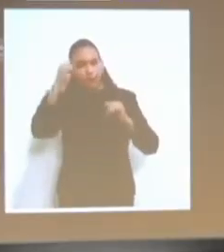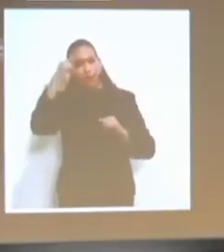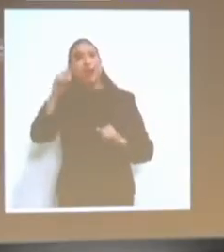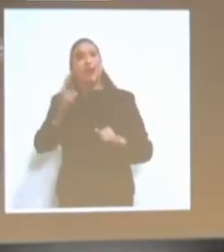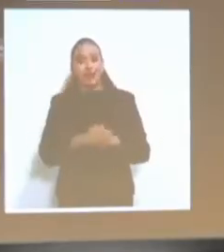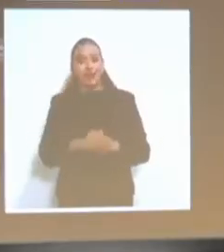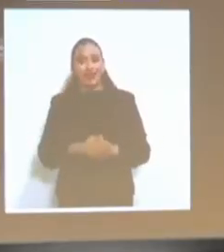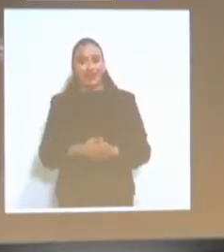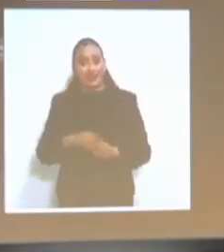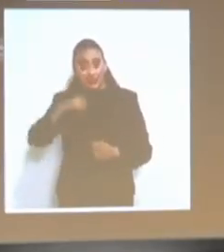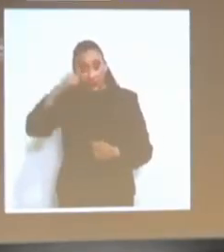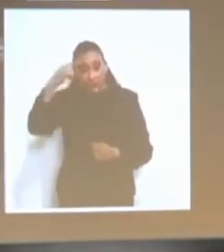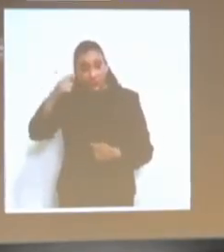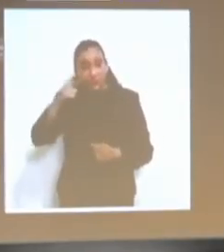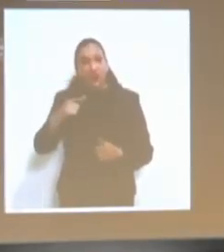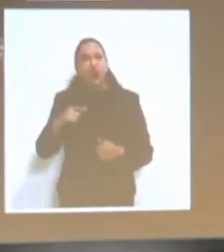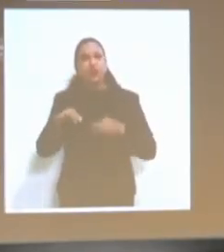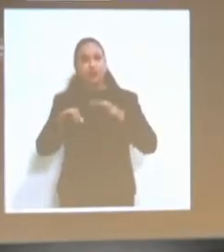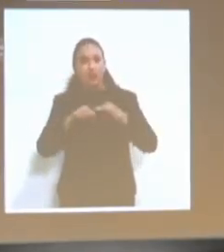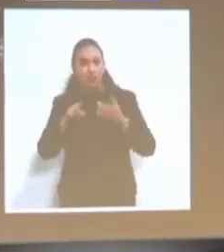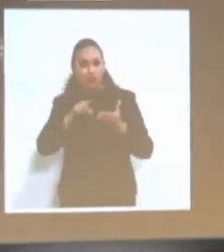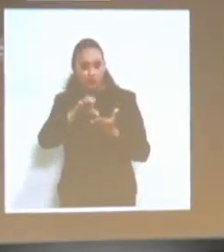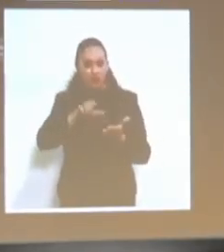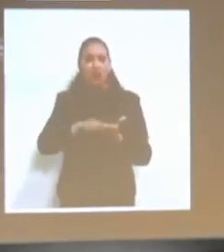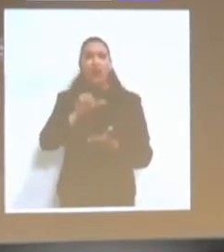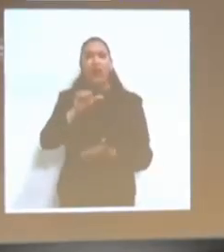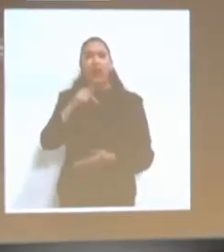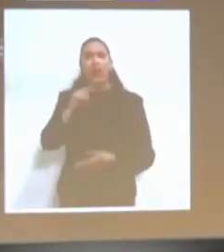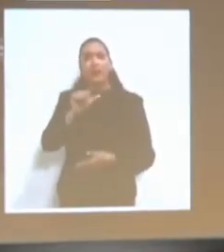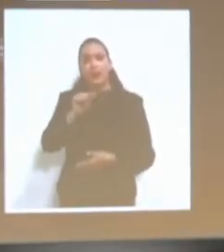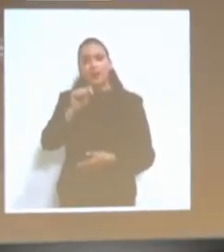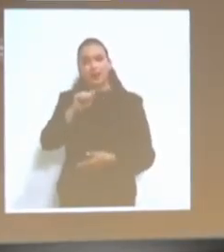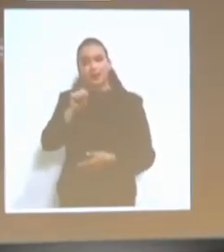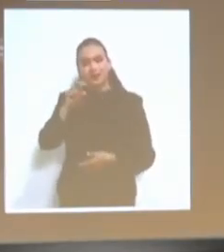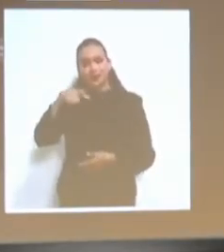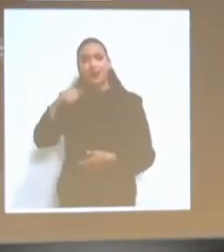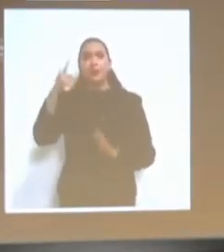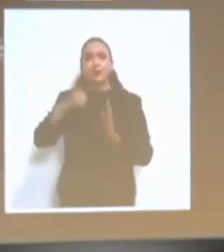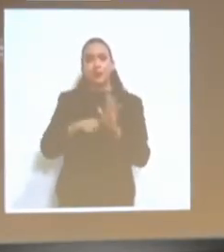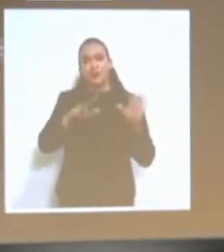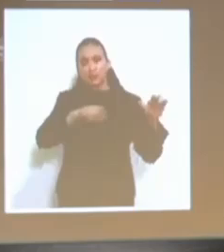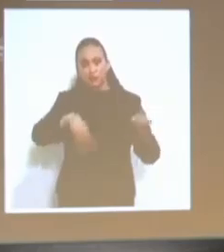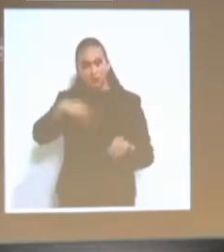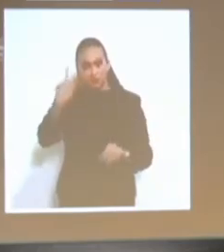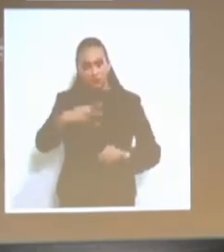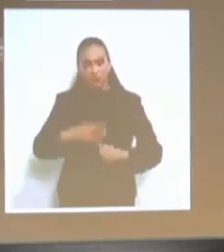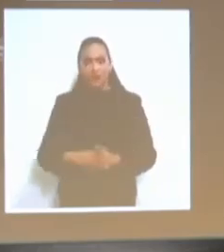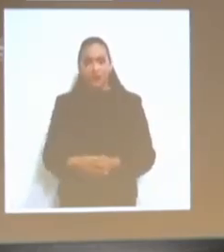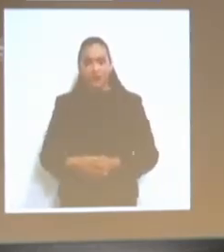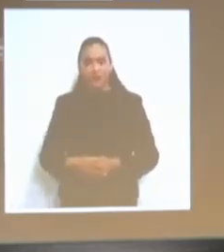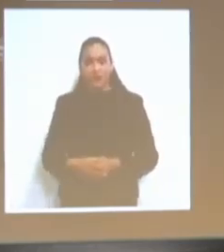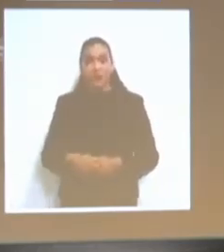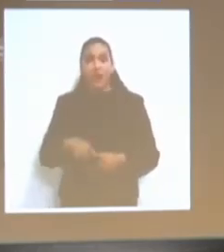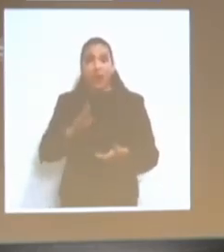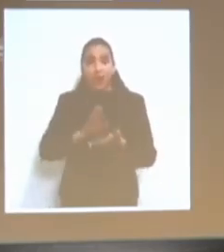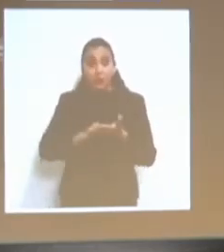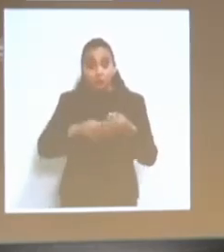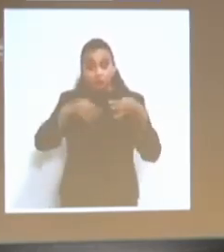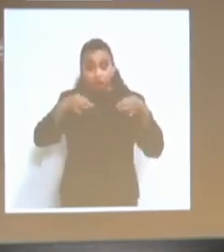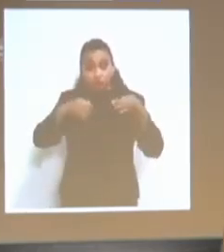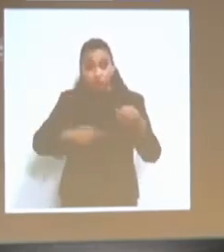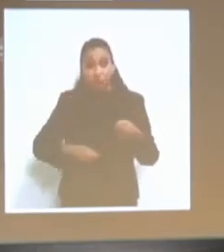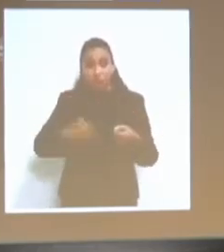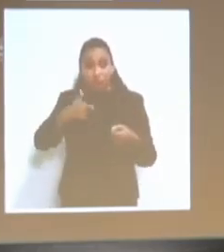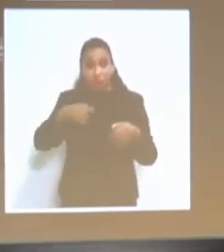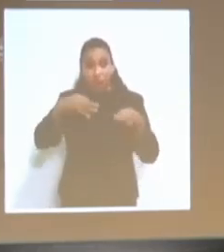lado tenemos eso a Alessandra Rojo marchando el domingo en una aparente, mediáticamente vendida